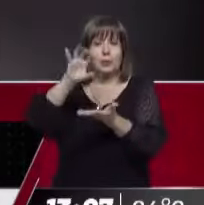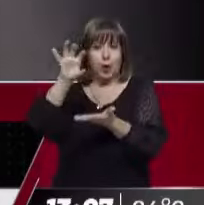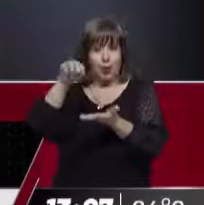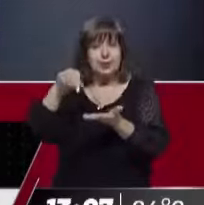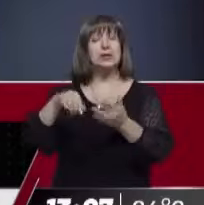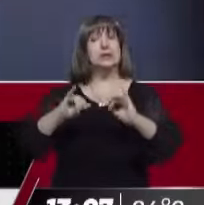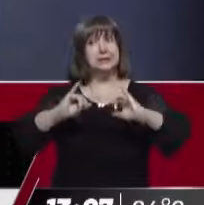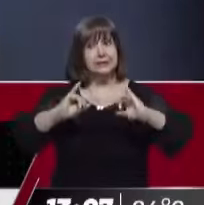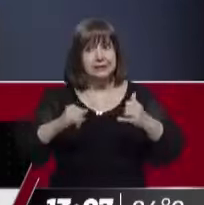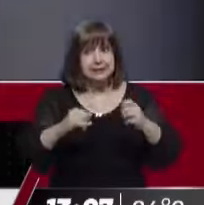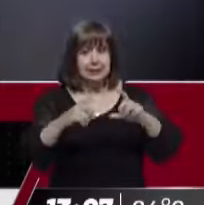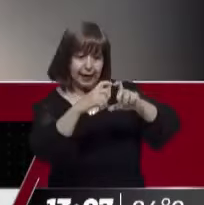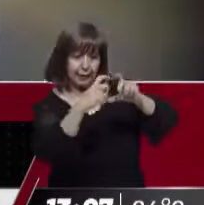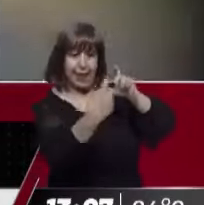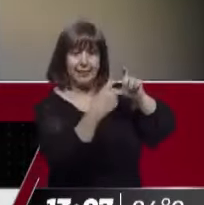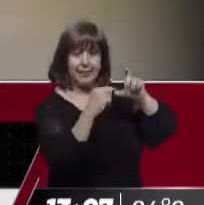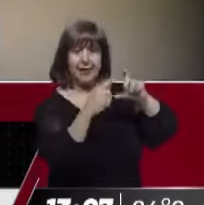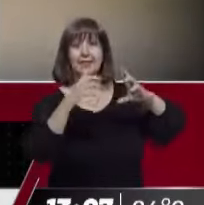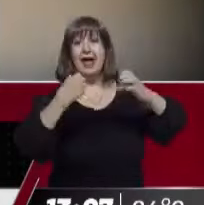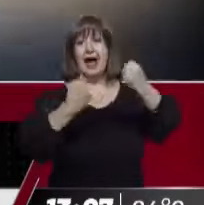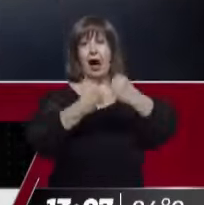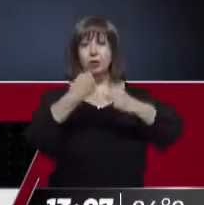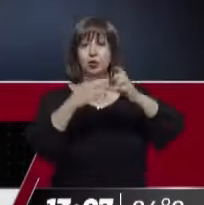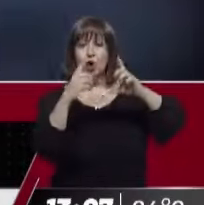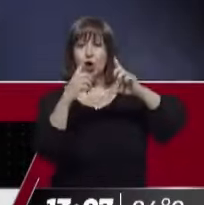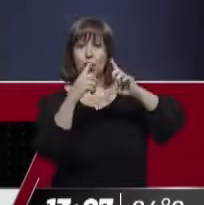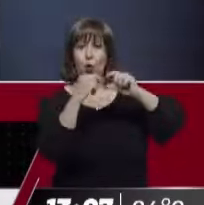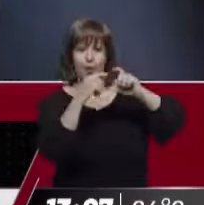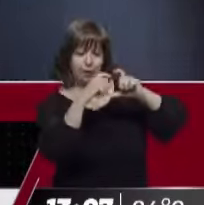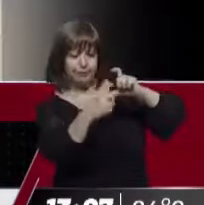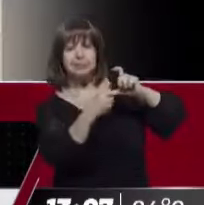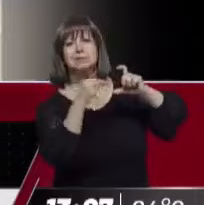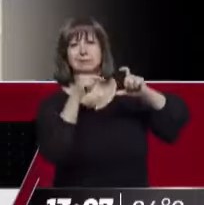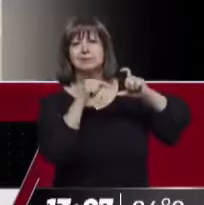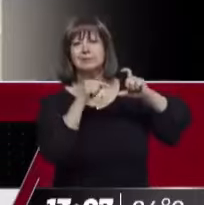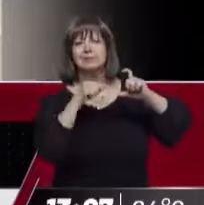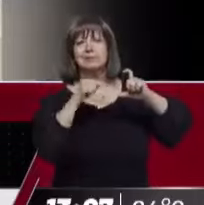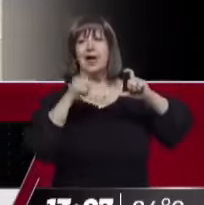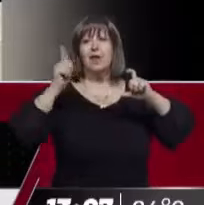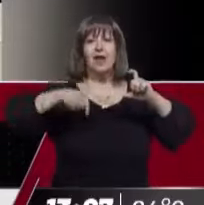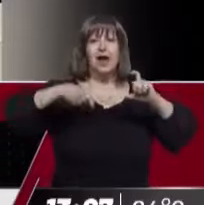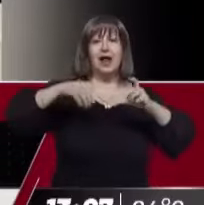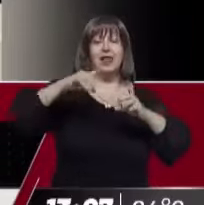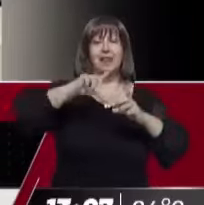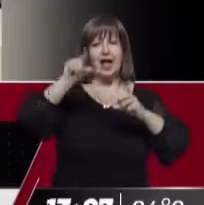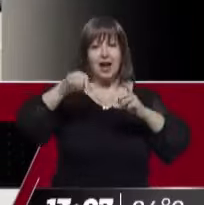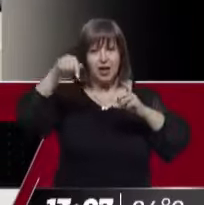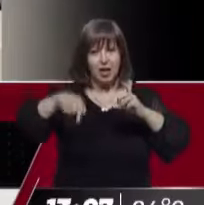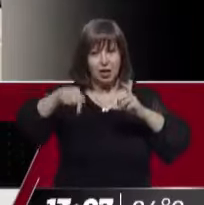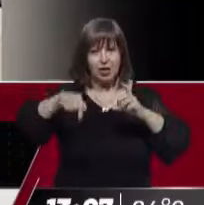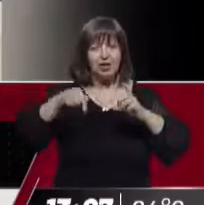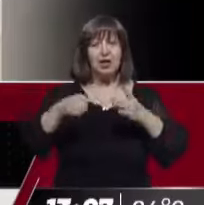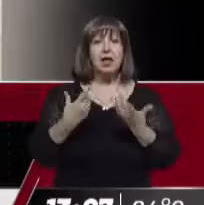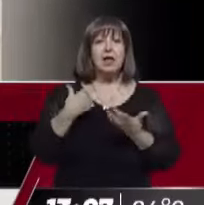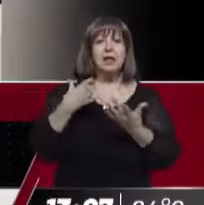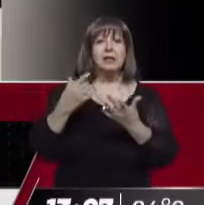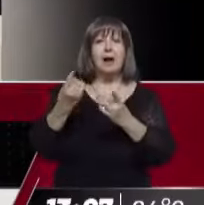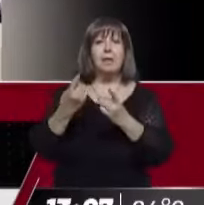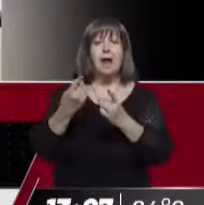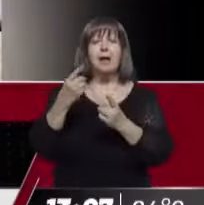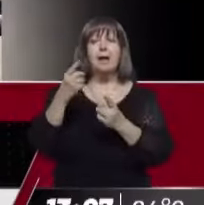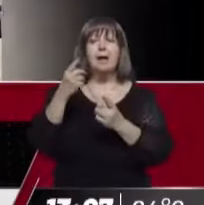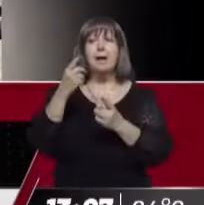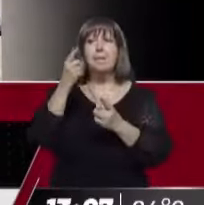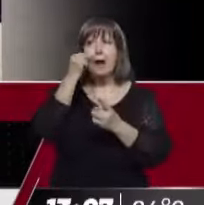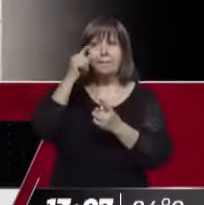Es la información que tenemos, que es del sur de la Argentina. Bueno, esa es la información que Marcela tenemos. Y la camioneta del padre, a ver Rulo, vení un poquito